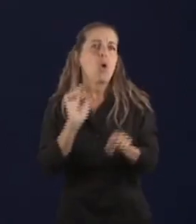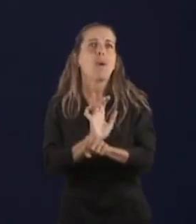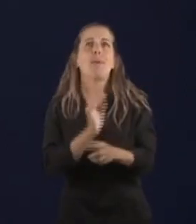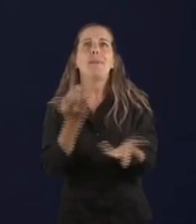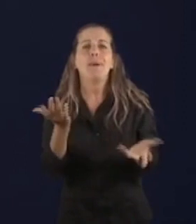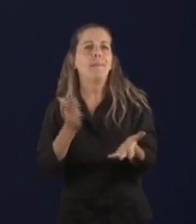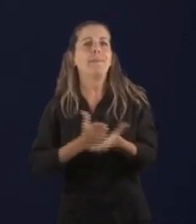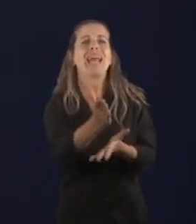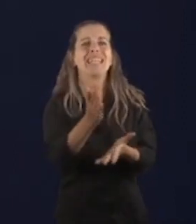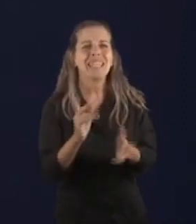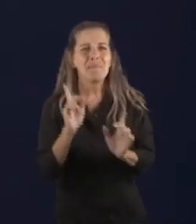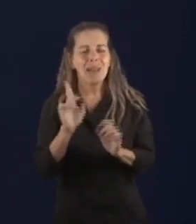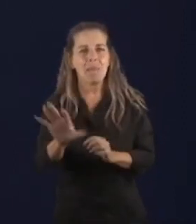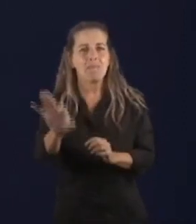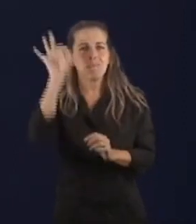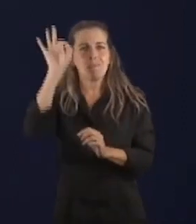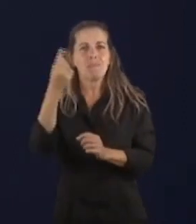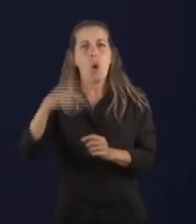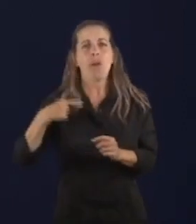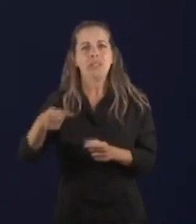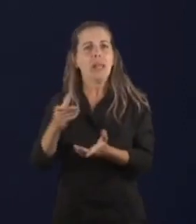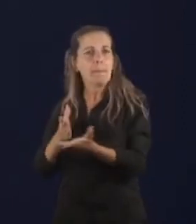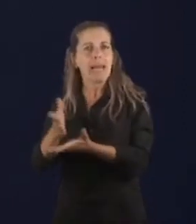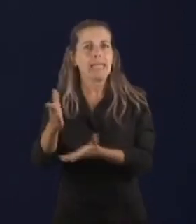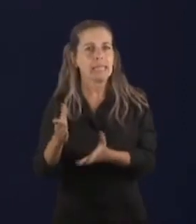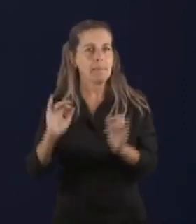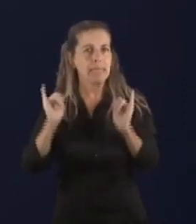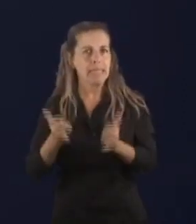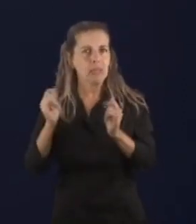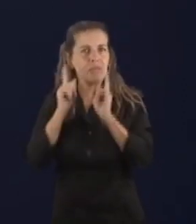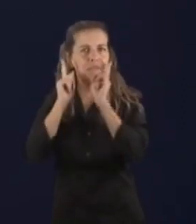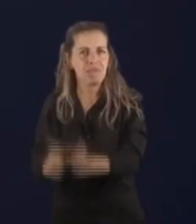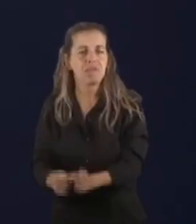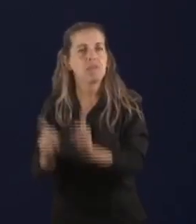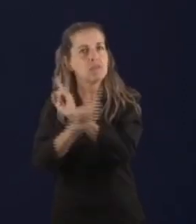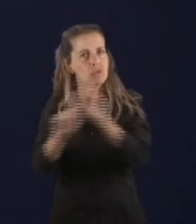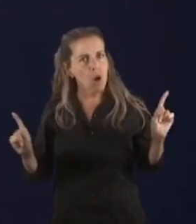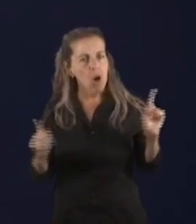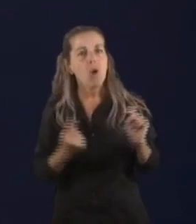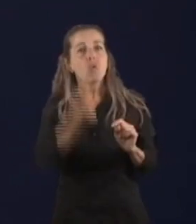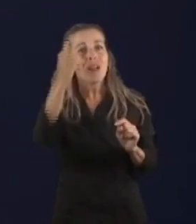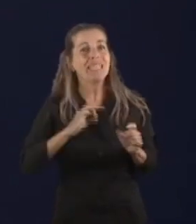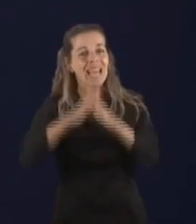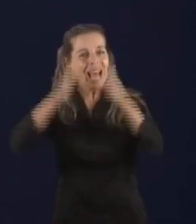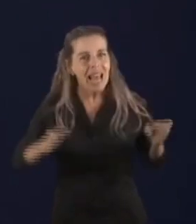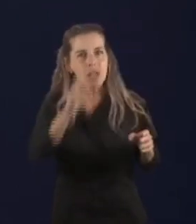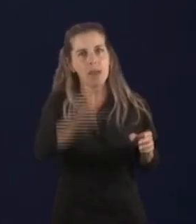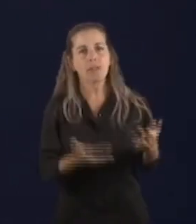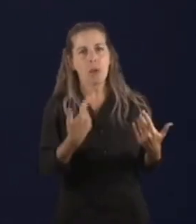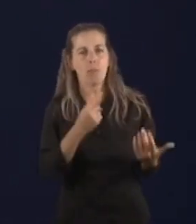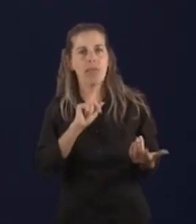obra social elegida o que la puedes elegir libremente pero después quedar preso Eternamente cuando Tal vez no te brinda el